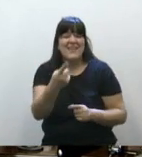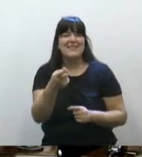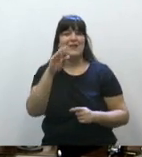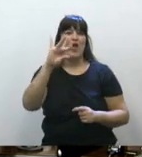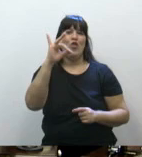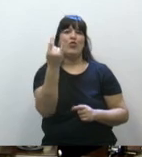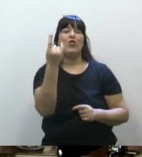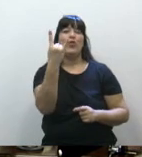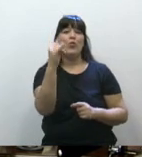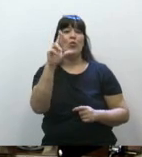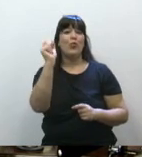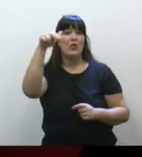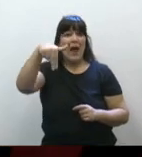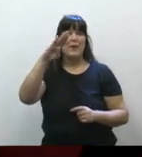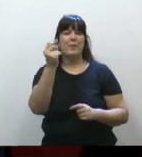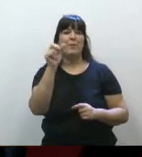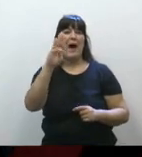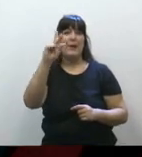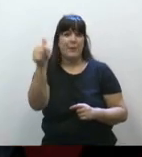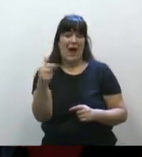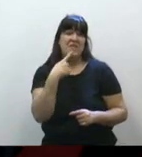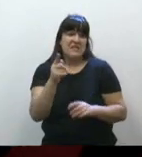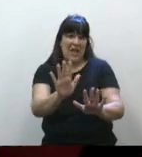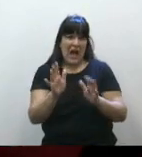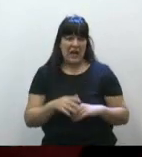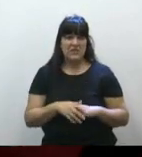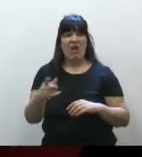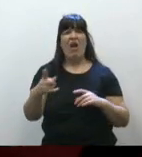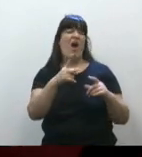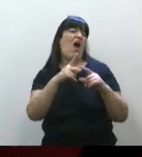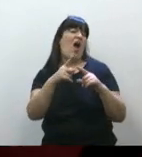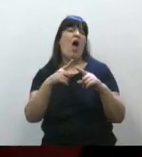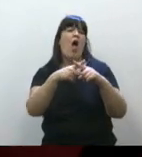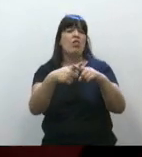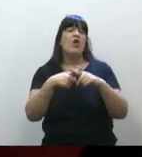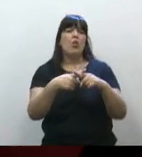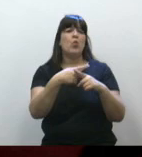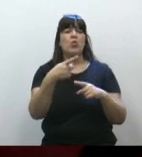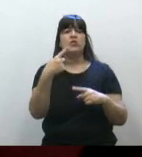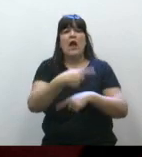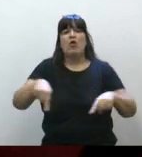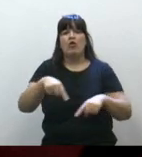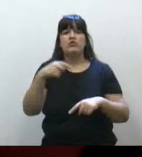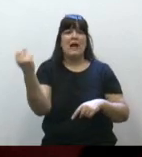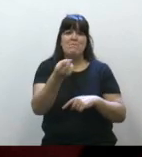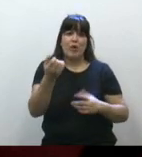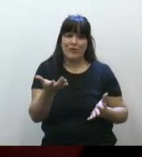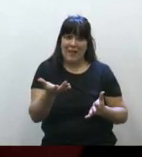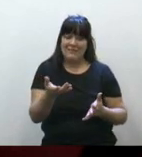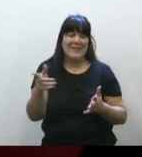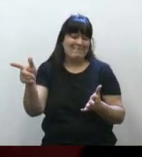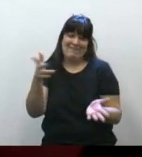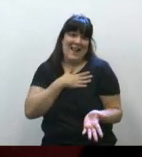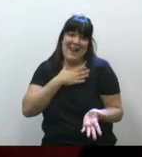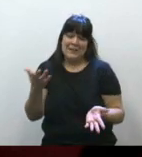para él esto que este congreso tiene nivel intelectual y discute cosas importantes y durán barba lamentó de seccionar lo